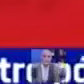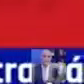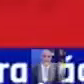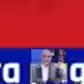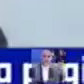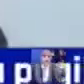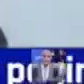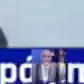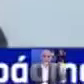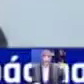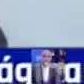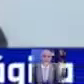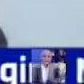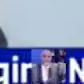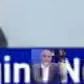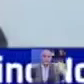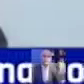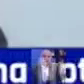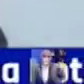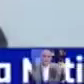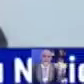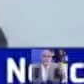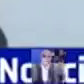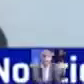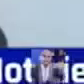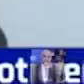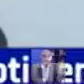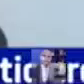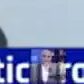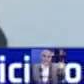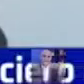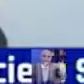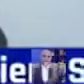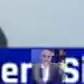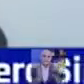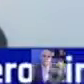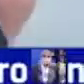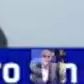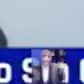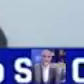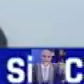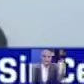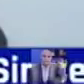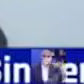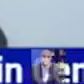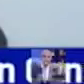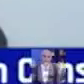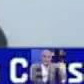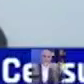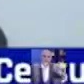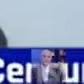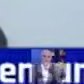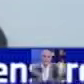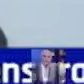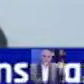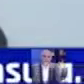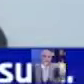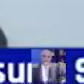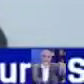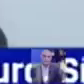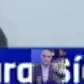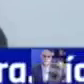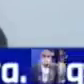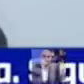guarache, como dice la frase hecha, y en realidad están tratando de llevar agua a su molino, y es el molino